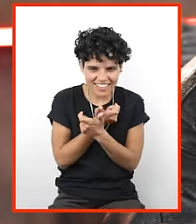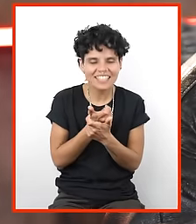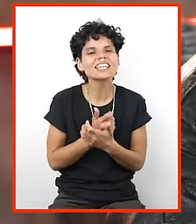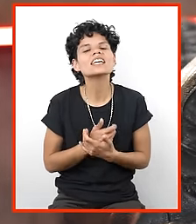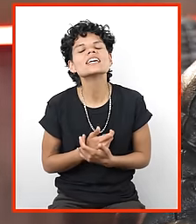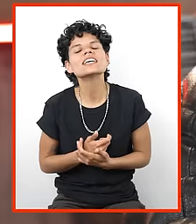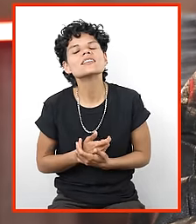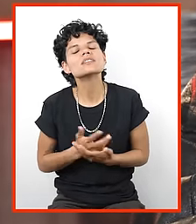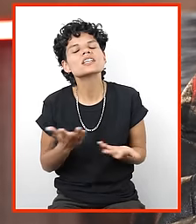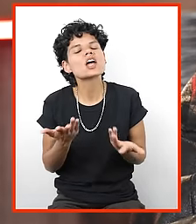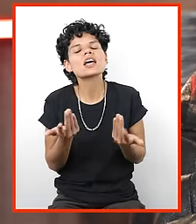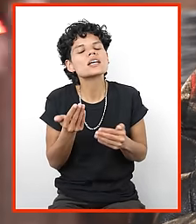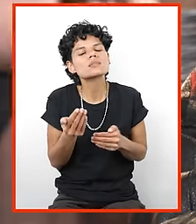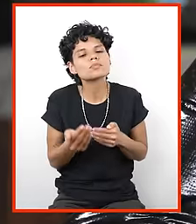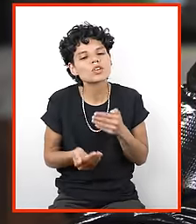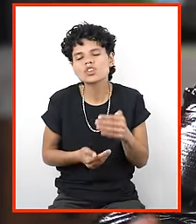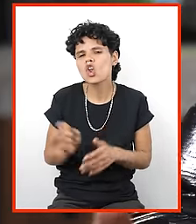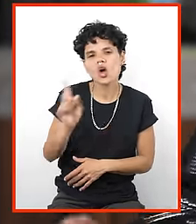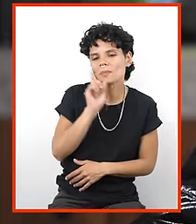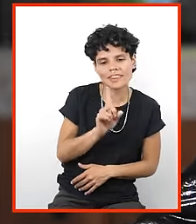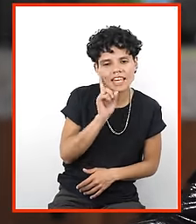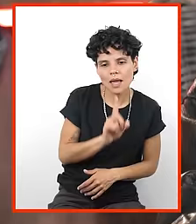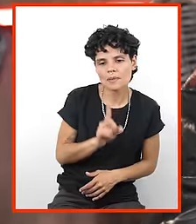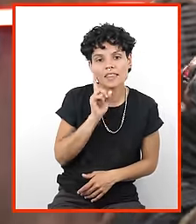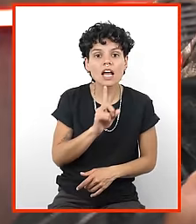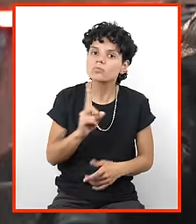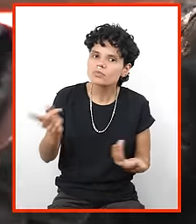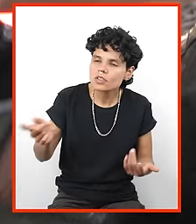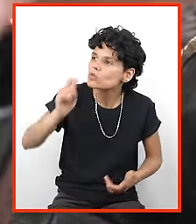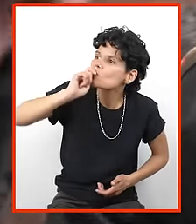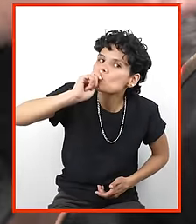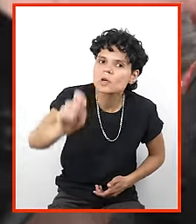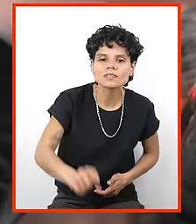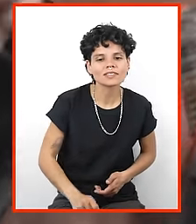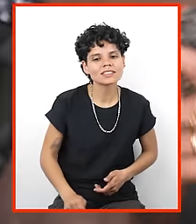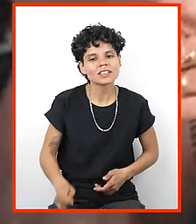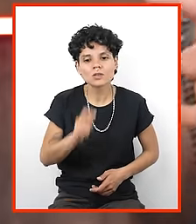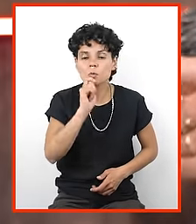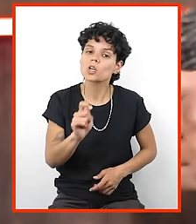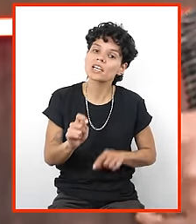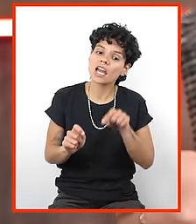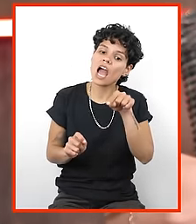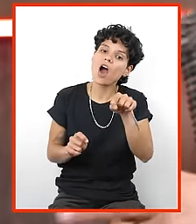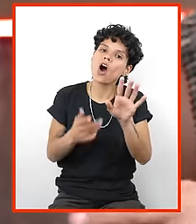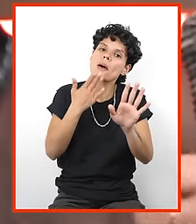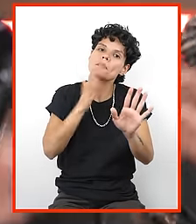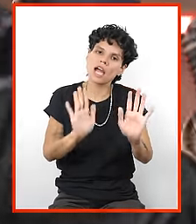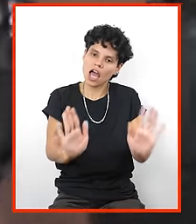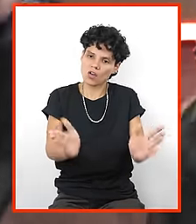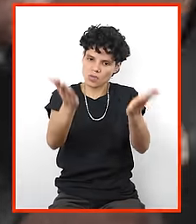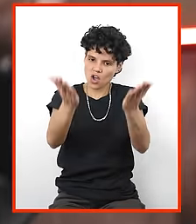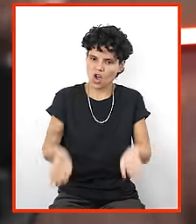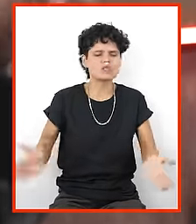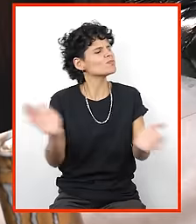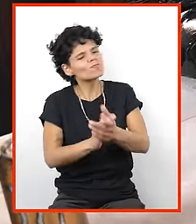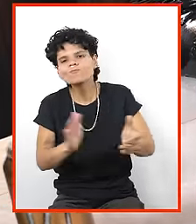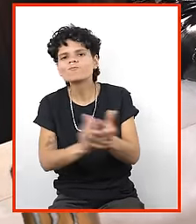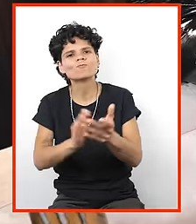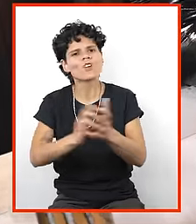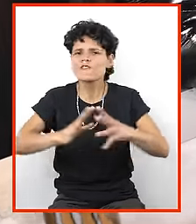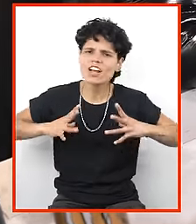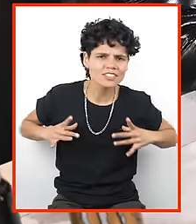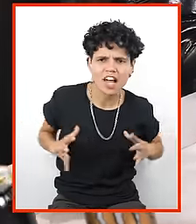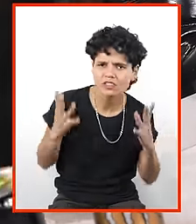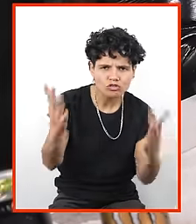¿Y cómo fue este...? Mentira. Eso es algo que... Te lo juro, eso es algo por que... Dios. Lo mejoró. Ahora no está así. Lo... No. ¡Un aplauso,